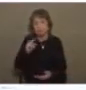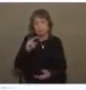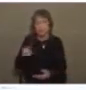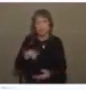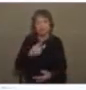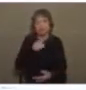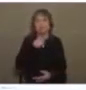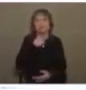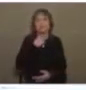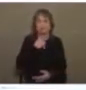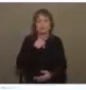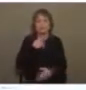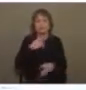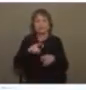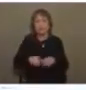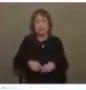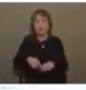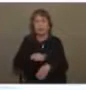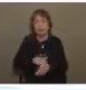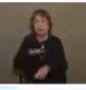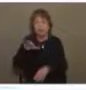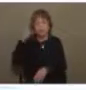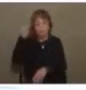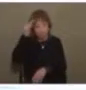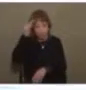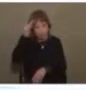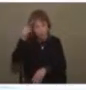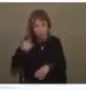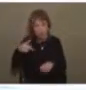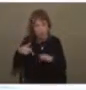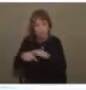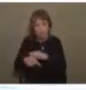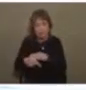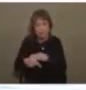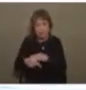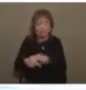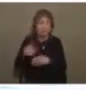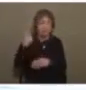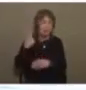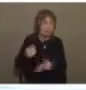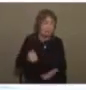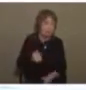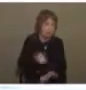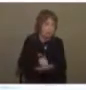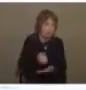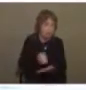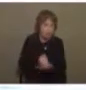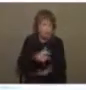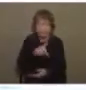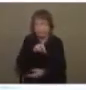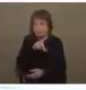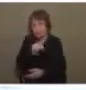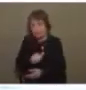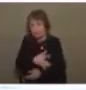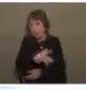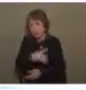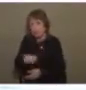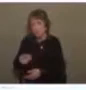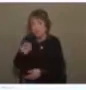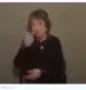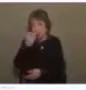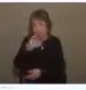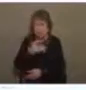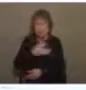El programa que se llama Aid to Blind, Elderly and Disabled, que era el programa viejo, que todavía está a la mitad del TANF, la otra mitad son